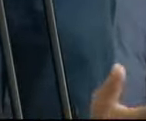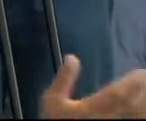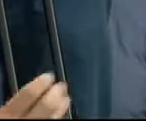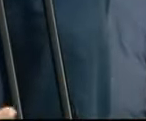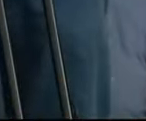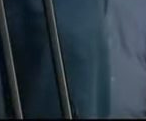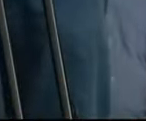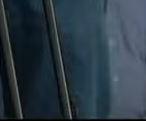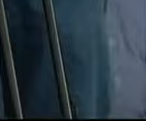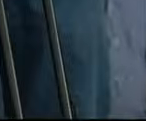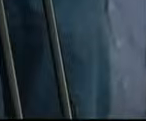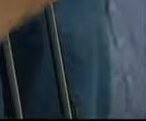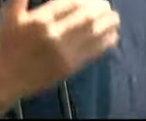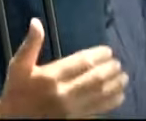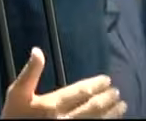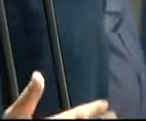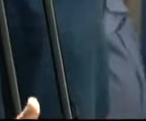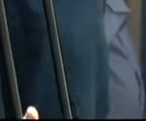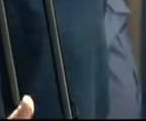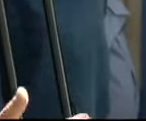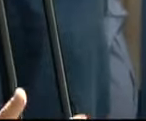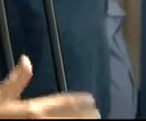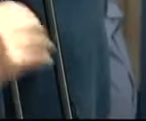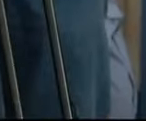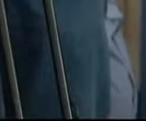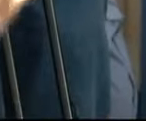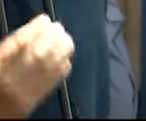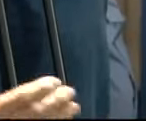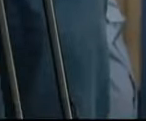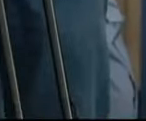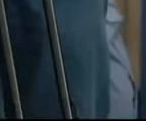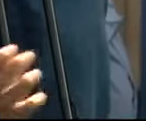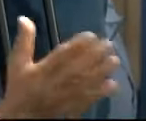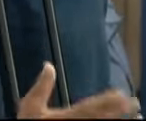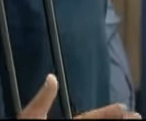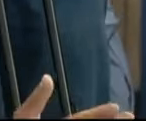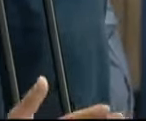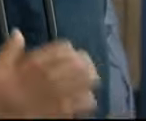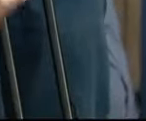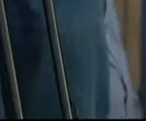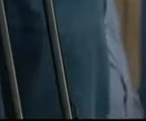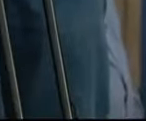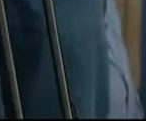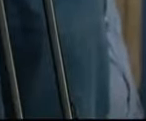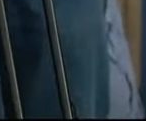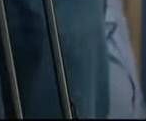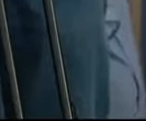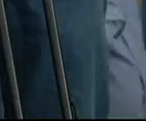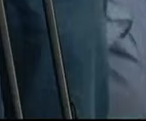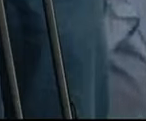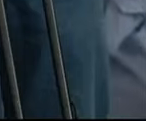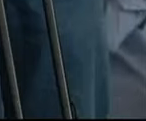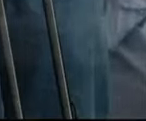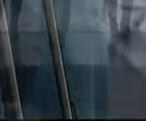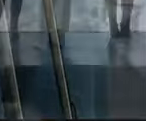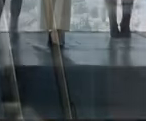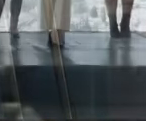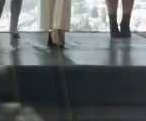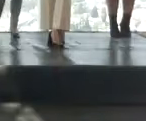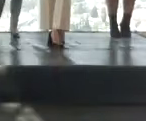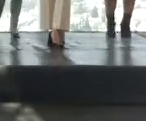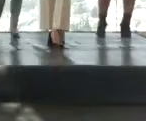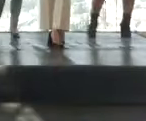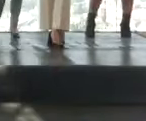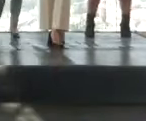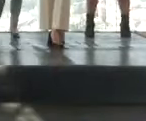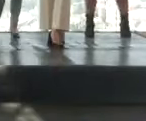los técnicos a seguir conformando los comités de los barrios, porque no tienen el que desplazarse. Si le parece, para no romper mucho el protocolo,